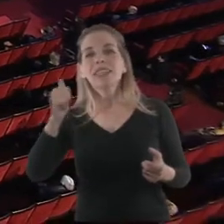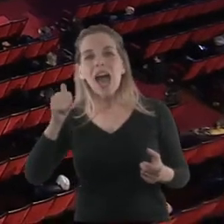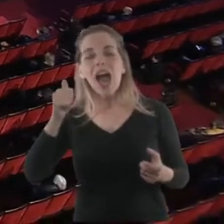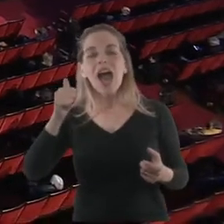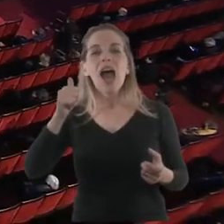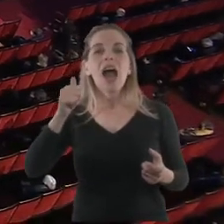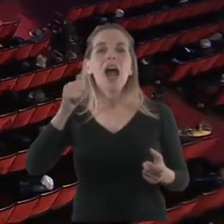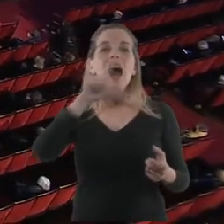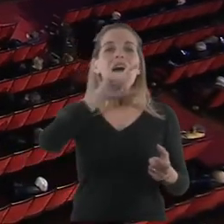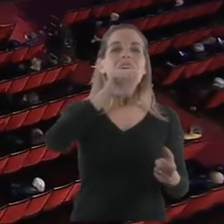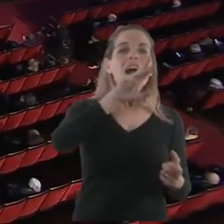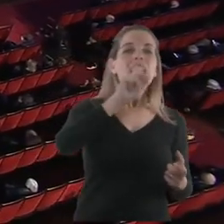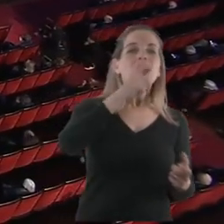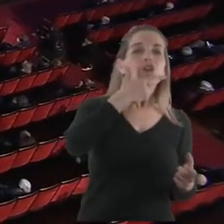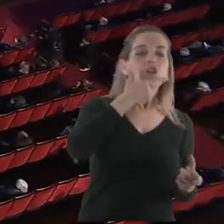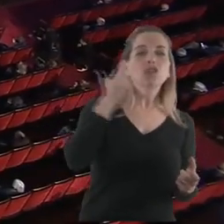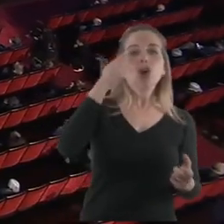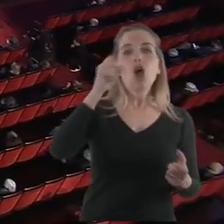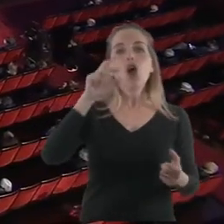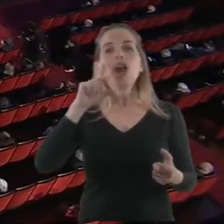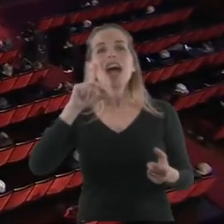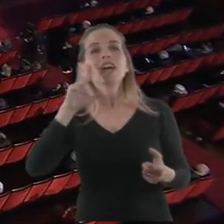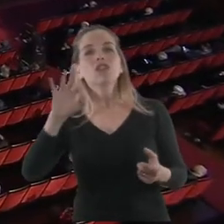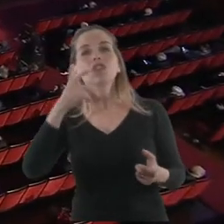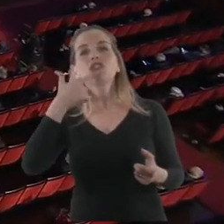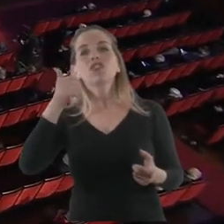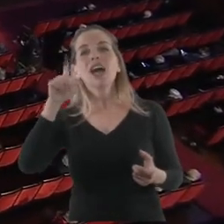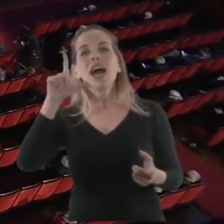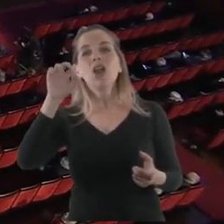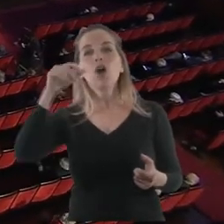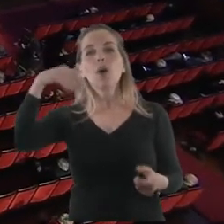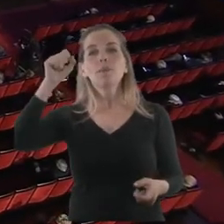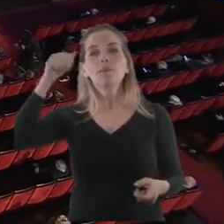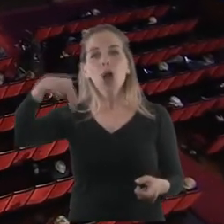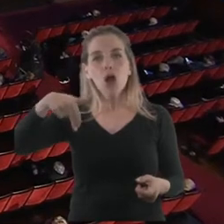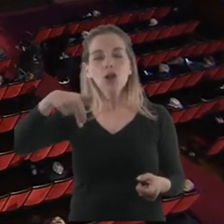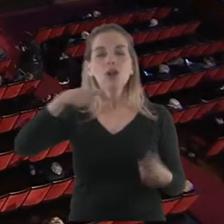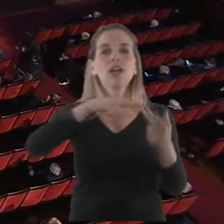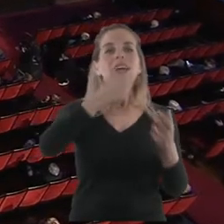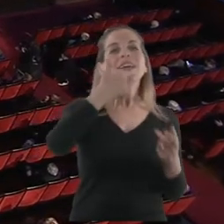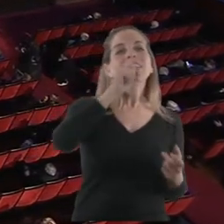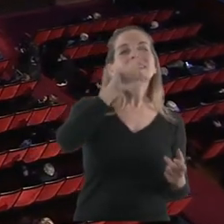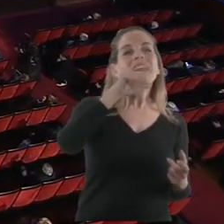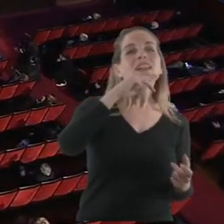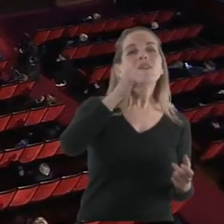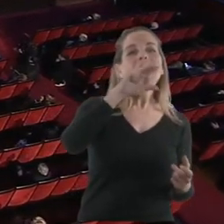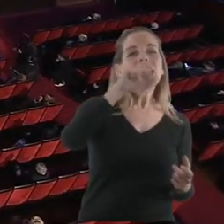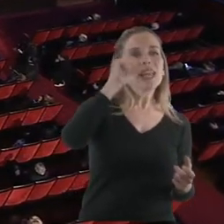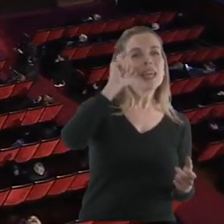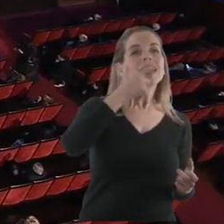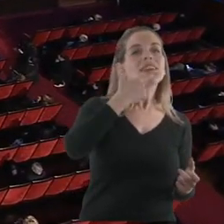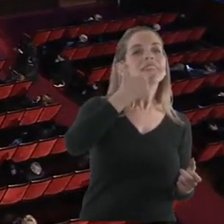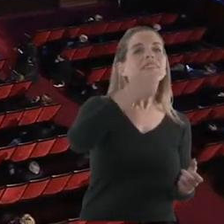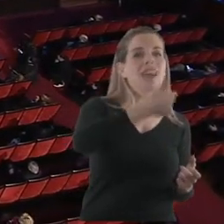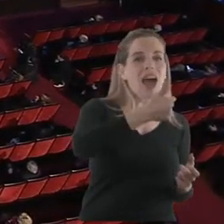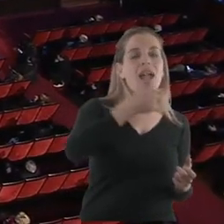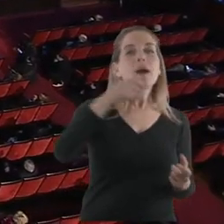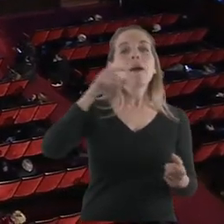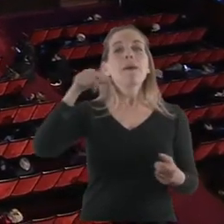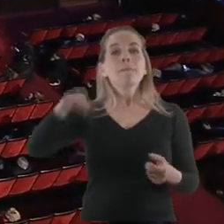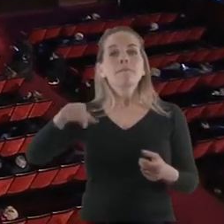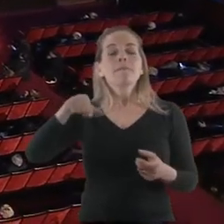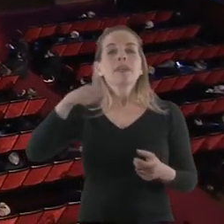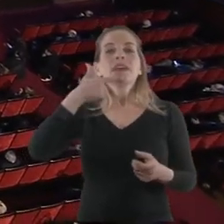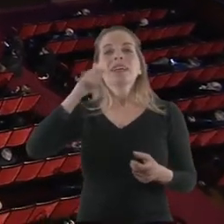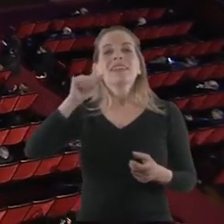Carlos Rosenkrantz, Horacio Salomón, Roberto Salvareza, Marcelo Sancinetti, Beatriz